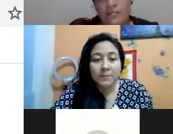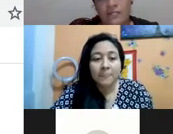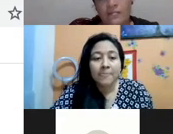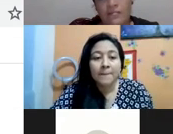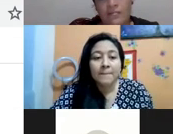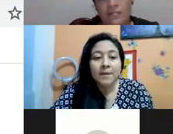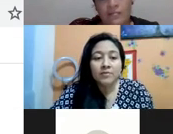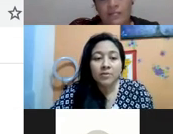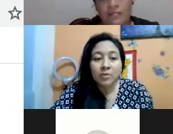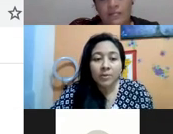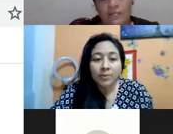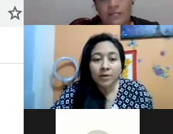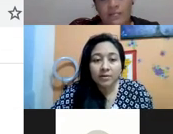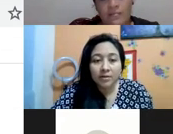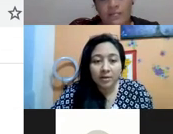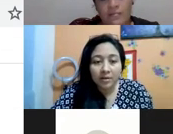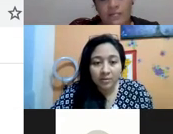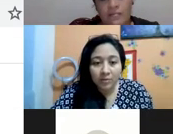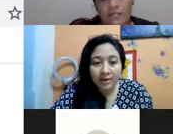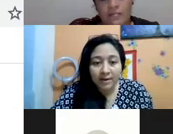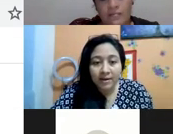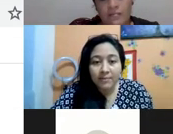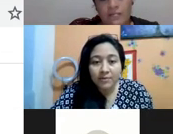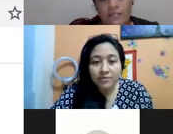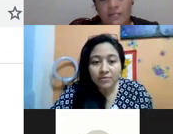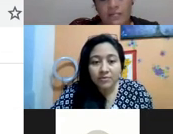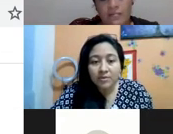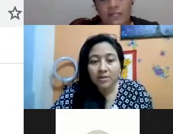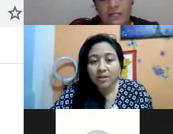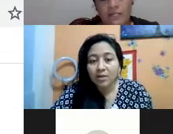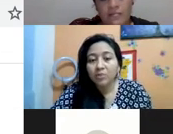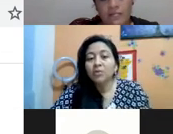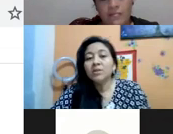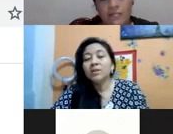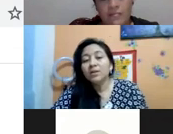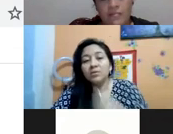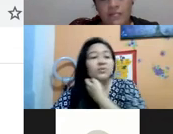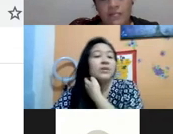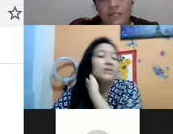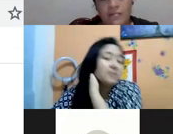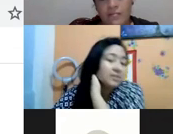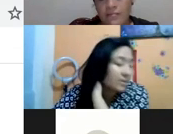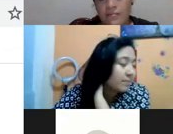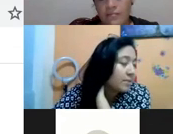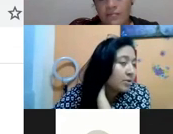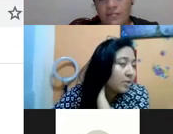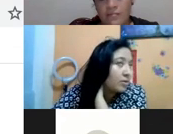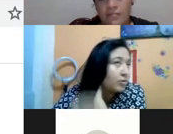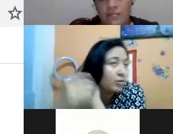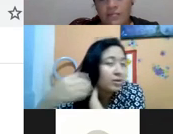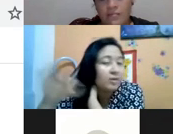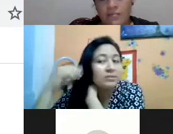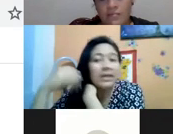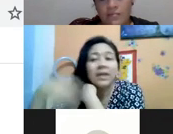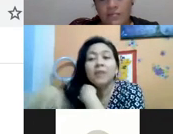incorrectas. Bien, entonces yo voy a poner guardar cambios. Y continúo editando, eso quiere decir que si me da miedo de que yo